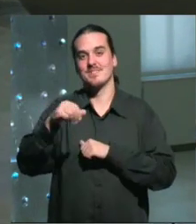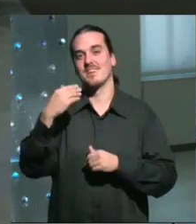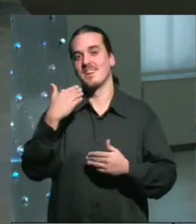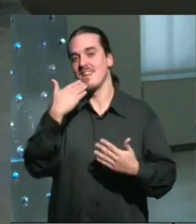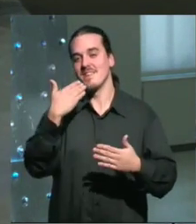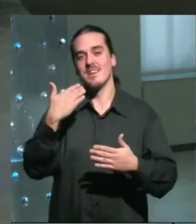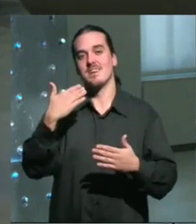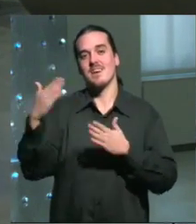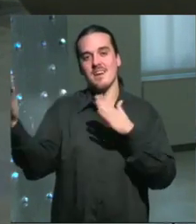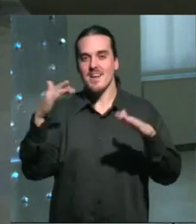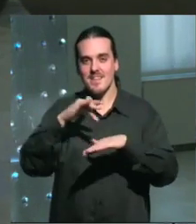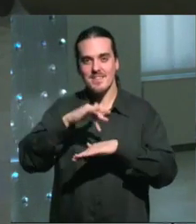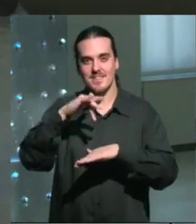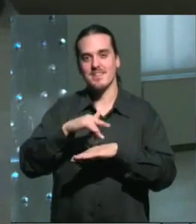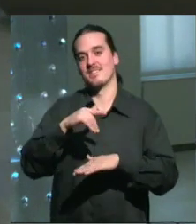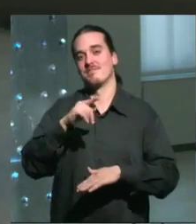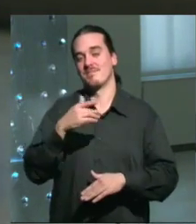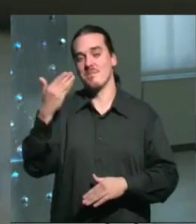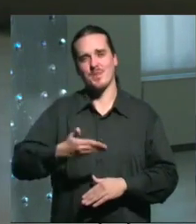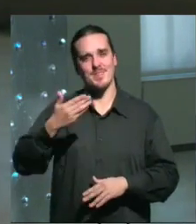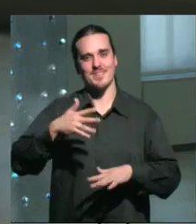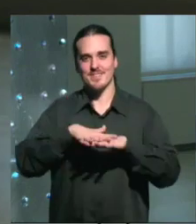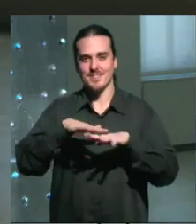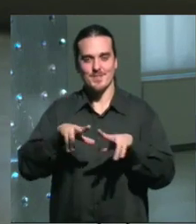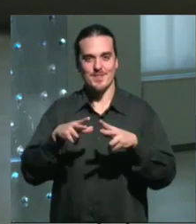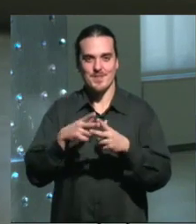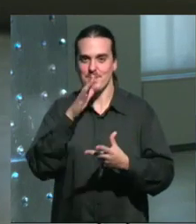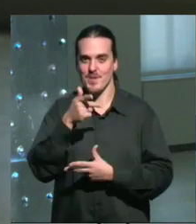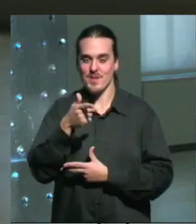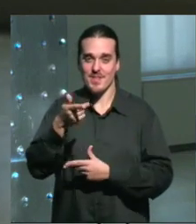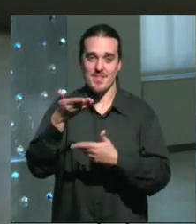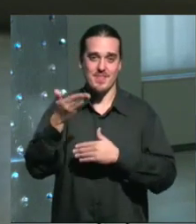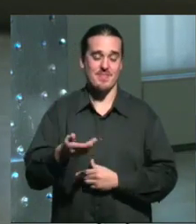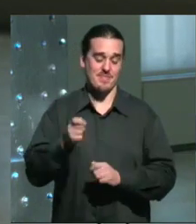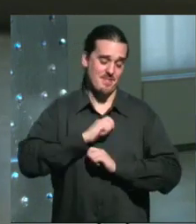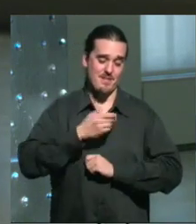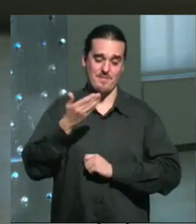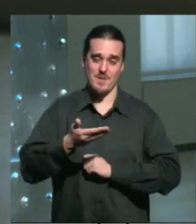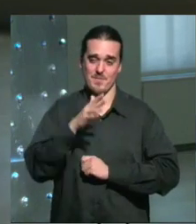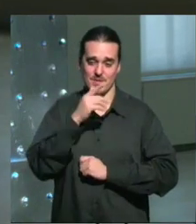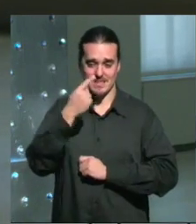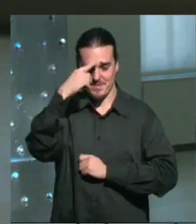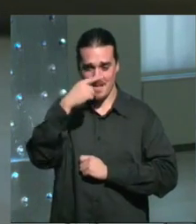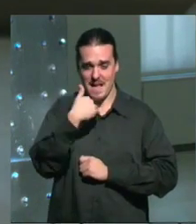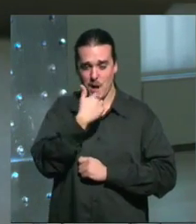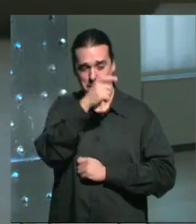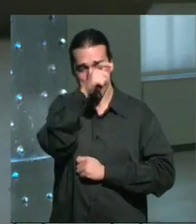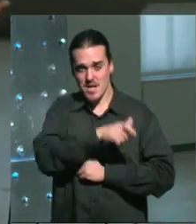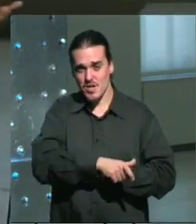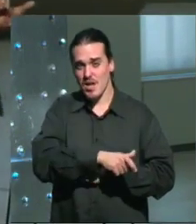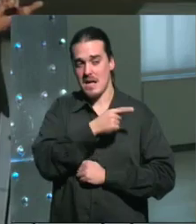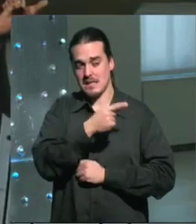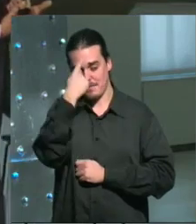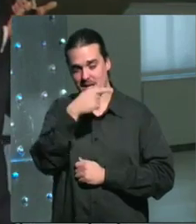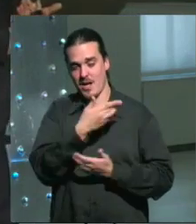sociales. El valor que aporta el que alguien que tú conoces y en quien tú confías te cuente su versión de la